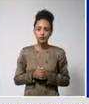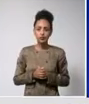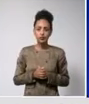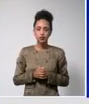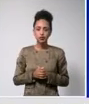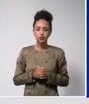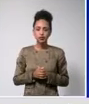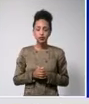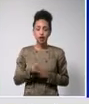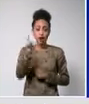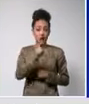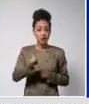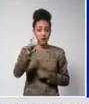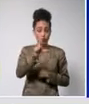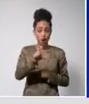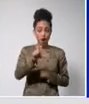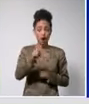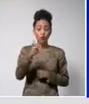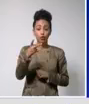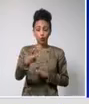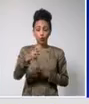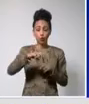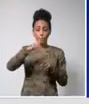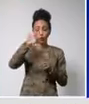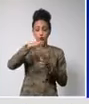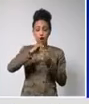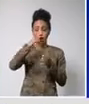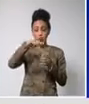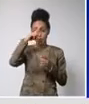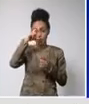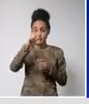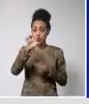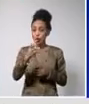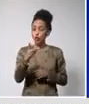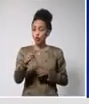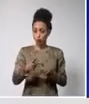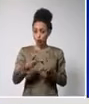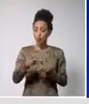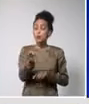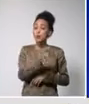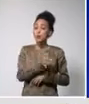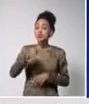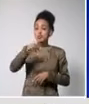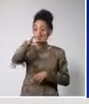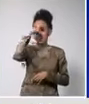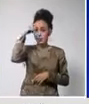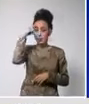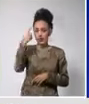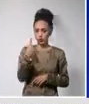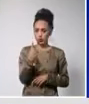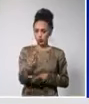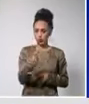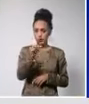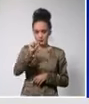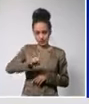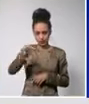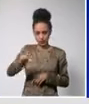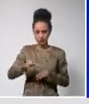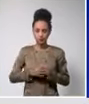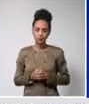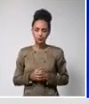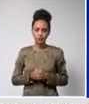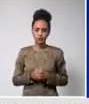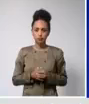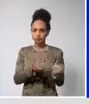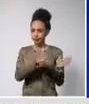y Tahuasco 2 de cada uno, y del municipio Santi Espíritus 1. En la provincia de